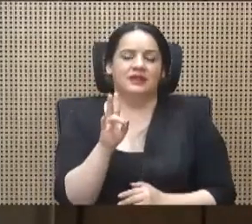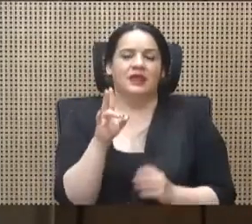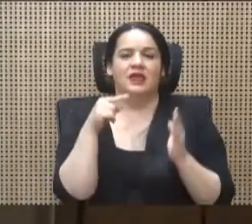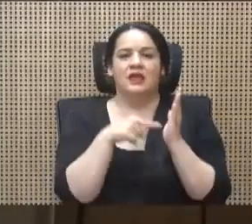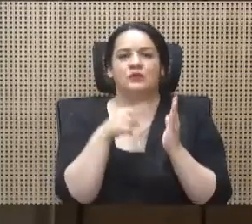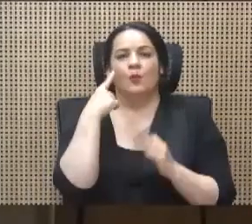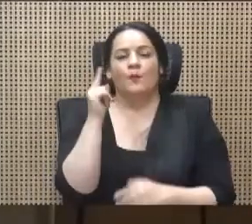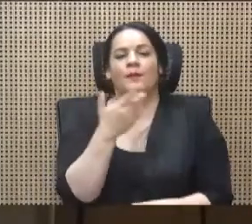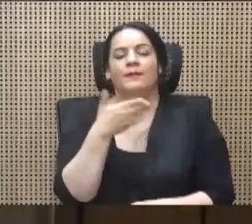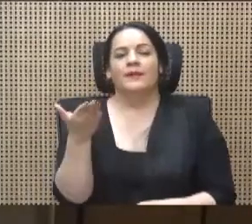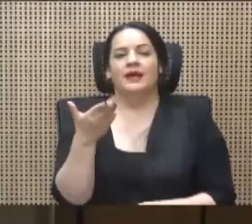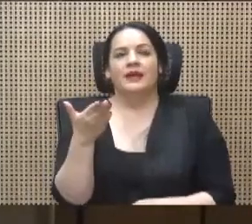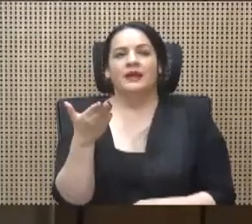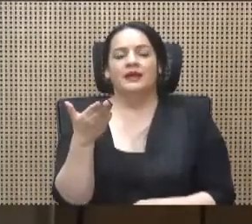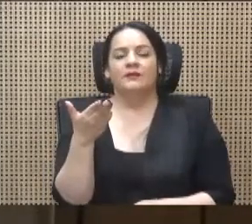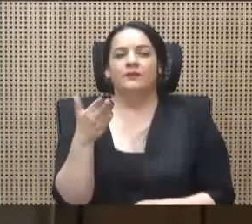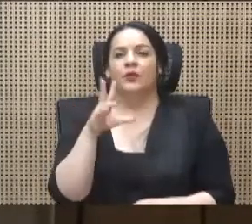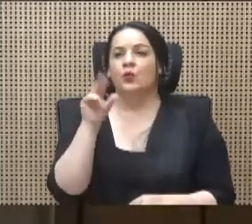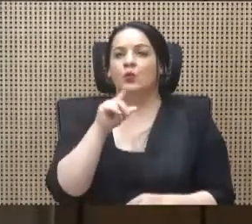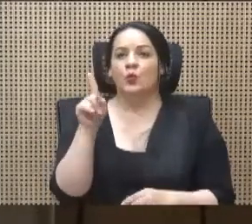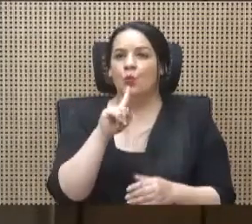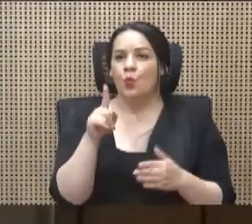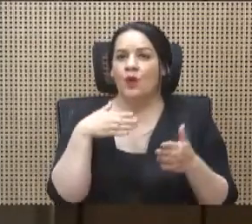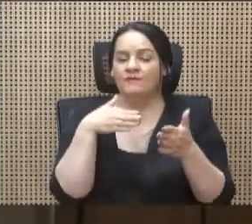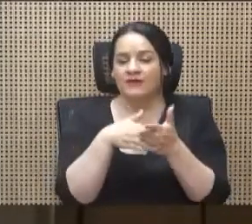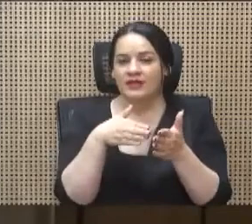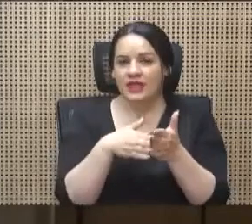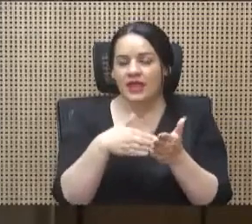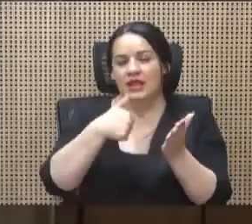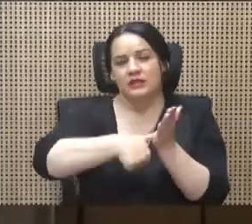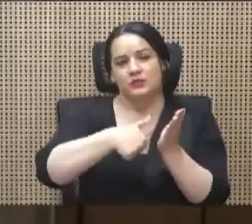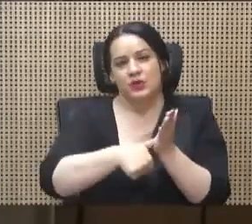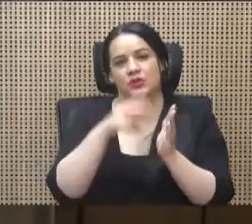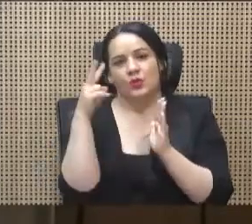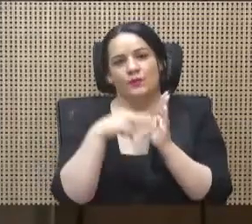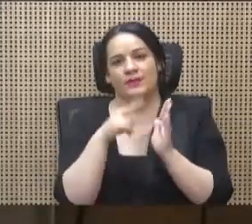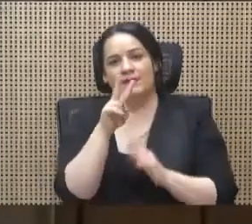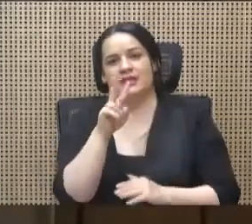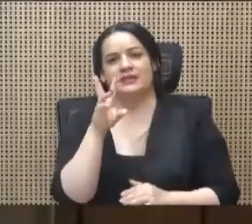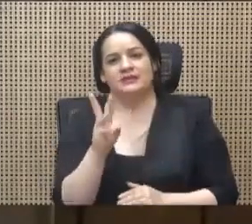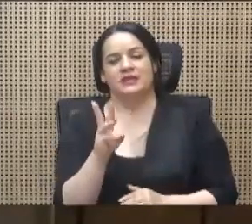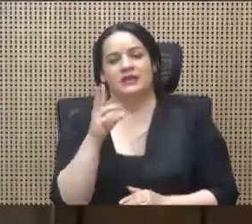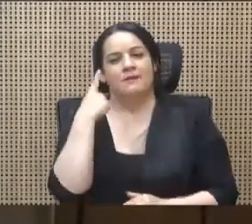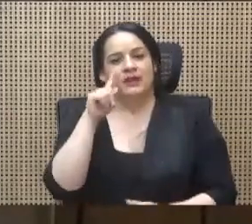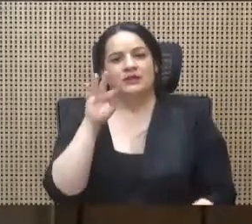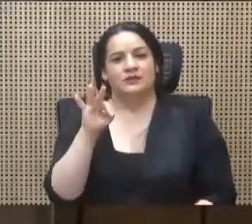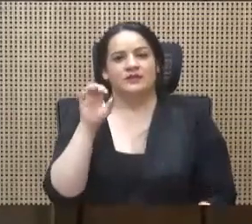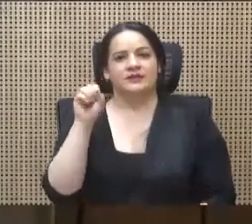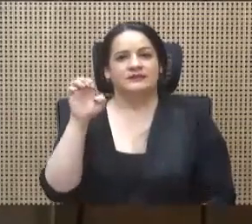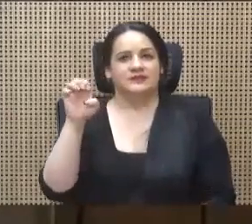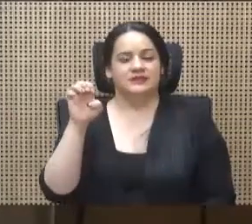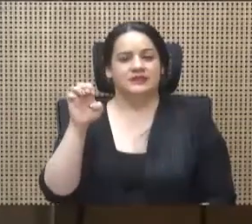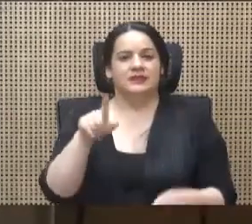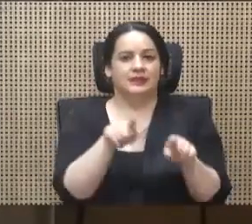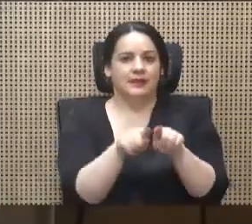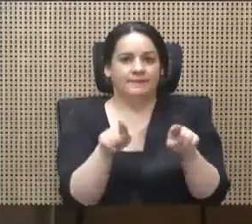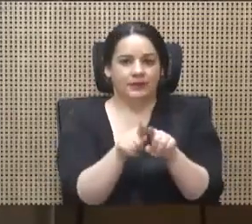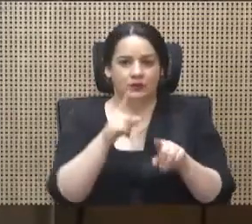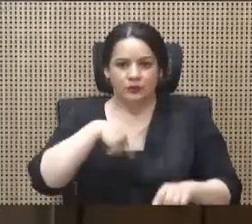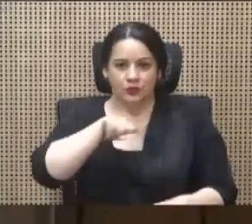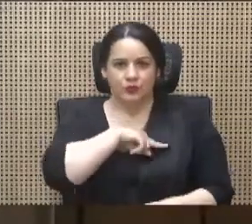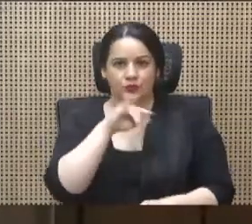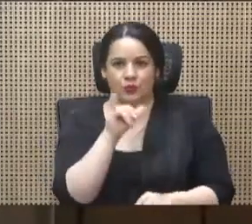para que no afecte las elecciones del 2026 o más bien para que el tribunal supremo de elecciones y también nosotros